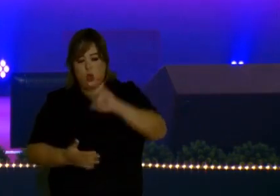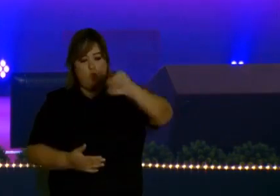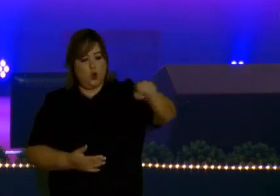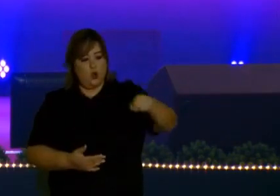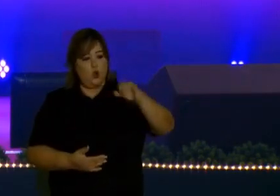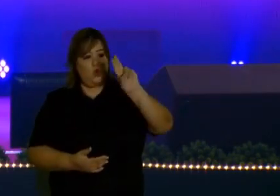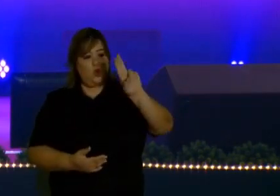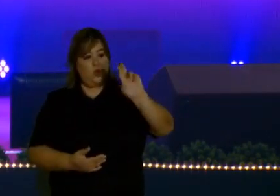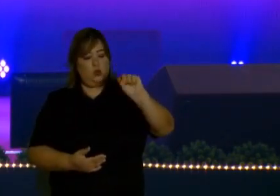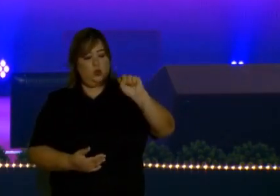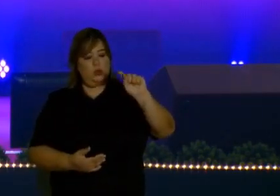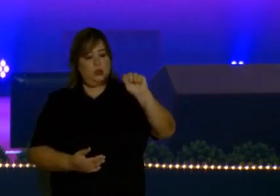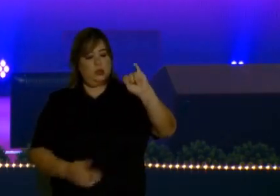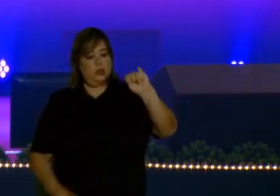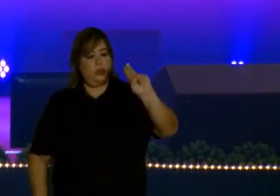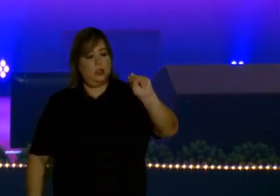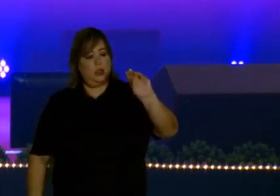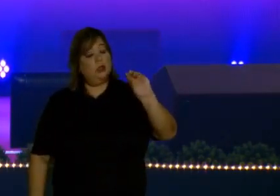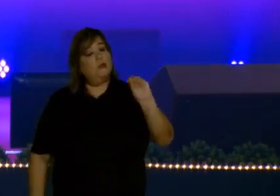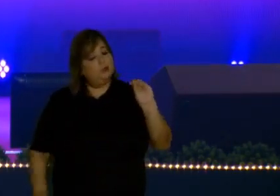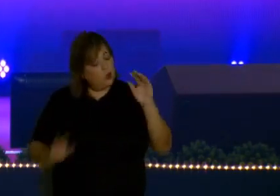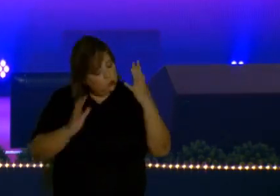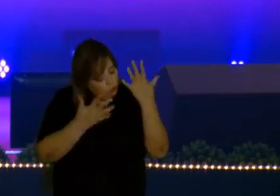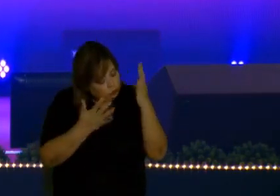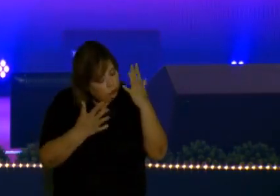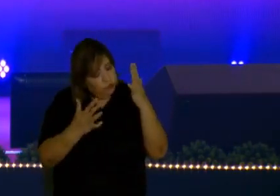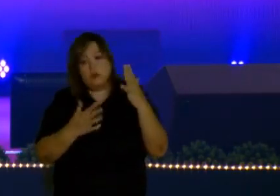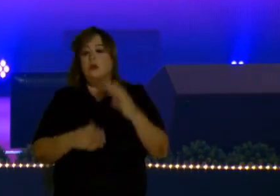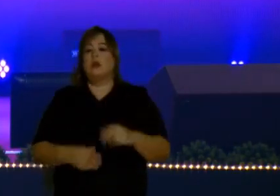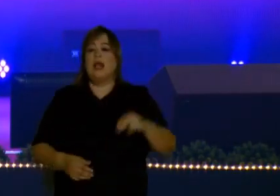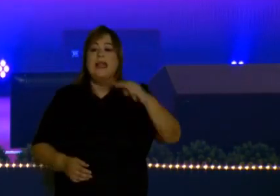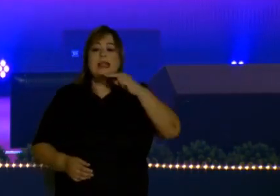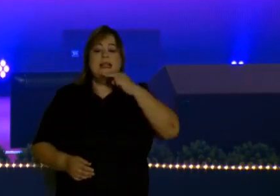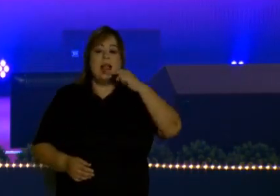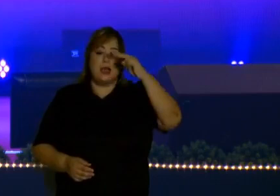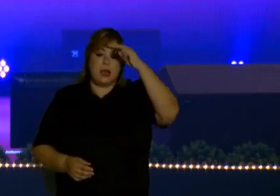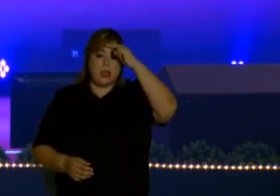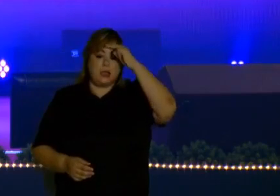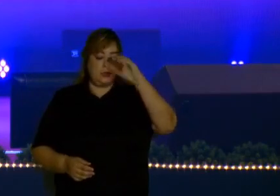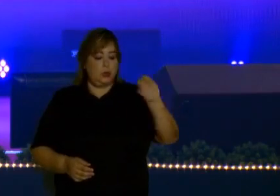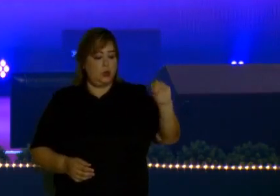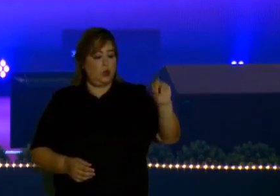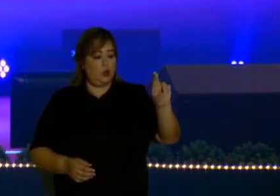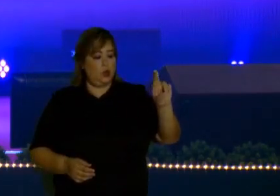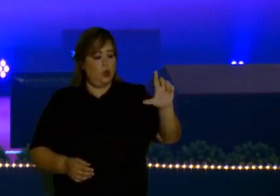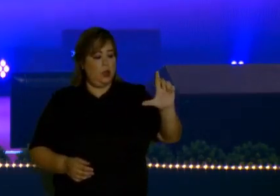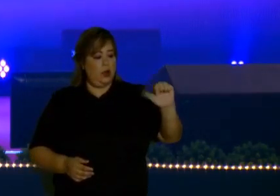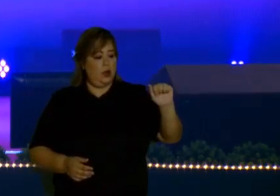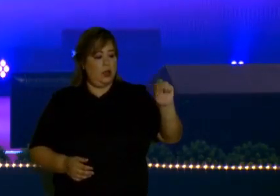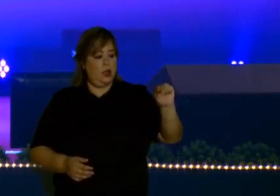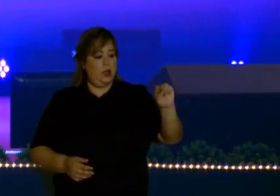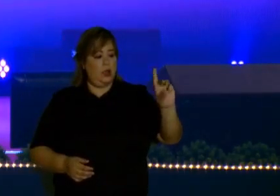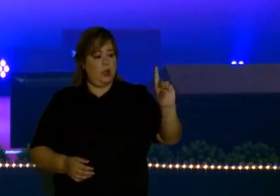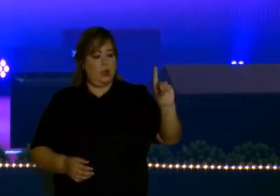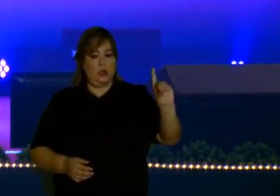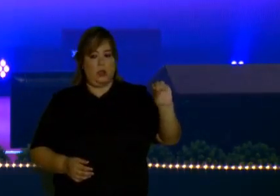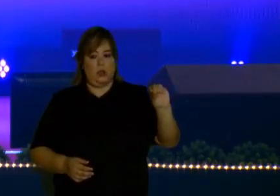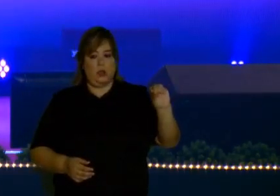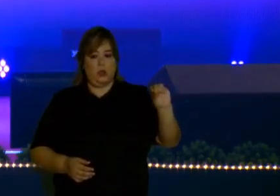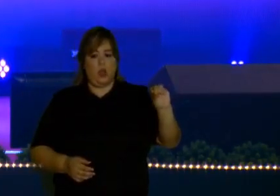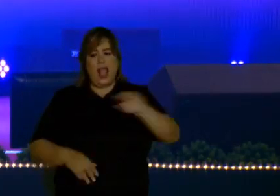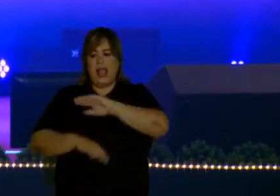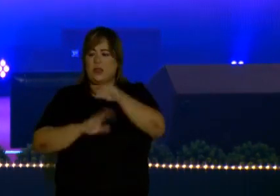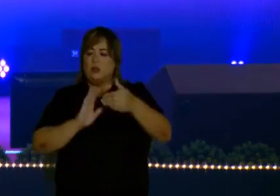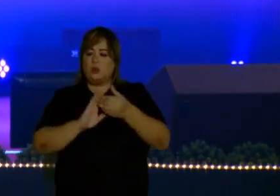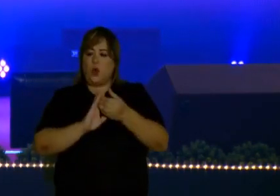que es miembro de San Juan. Denle un aplauso también. Y de Naranjito, Orlando también está con nosotros. Denle un aplauso fuerte a toda esta